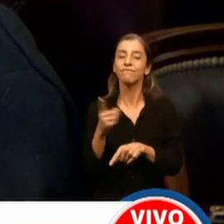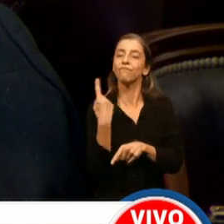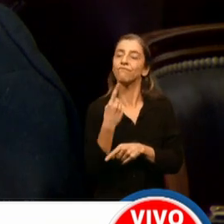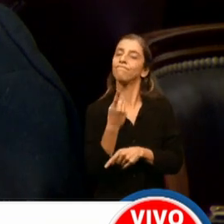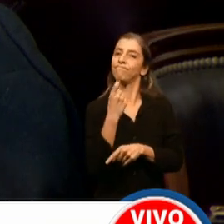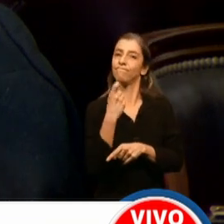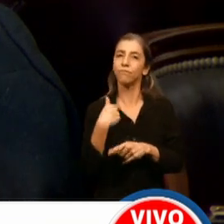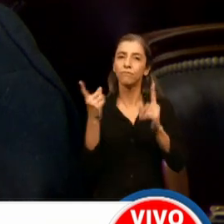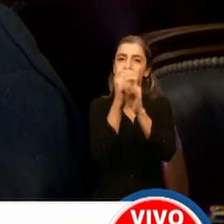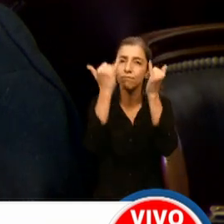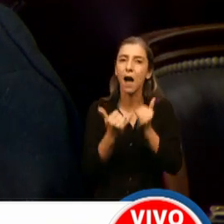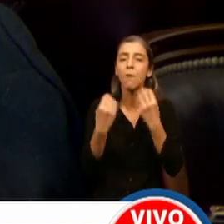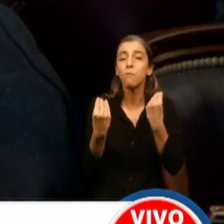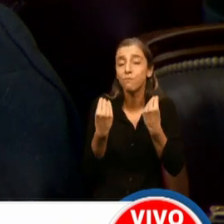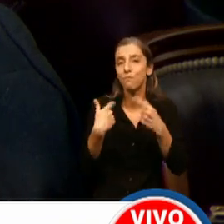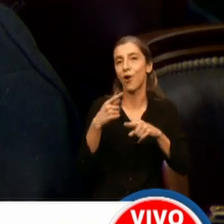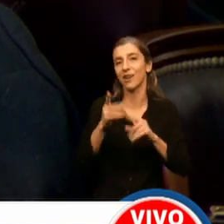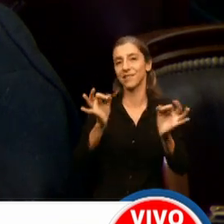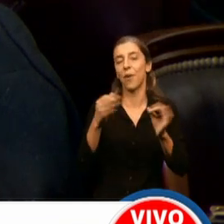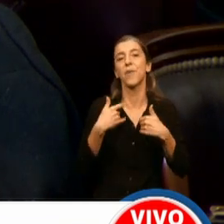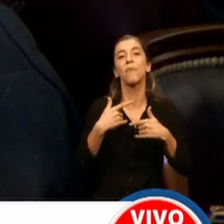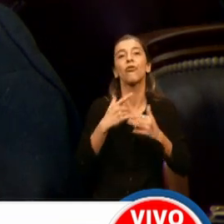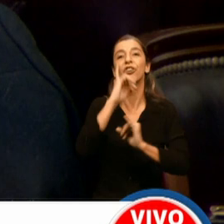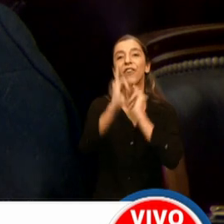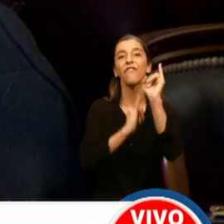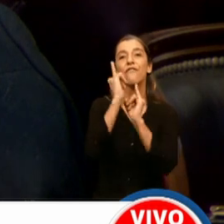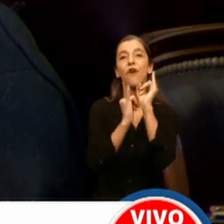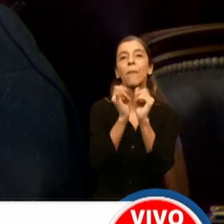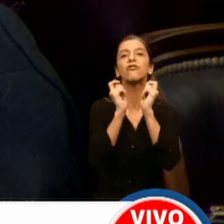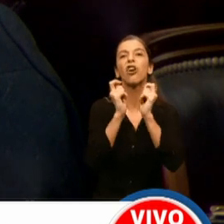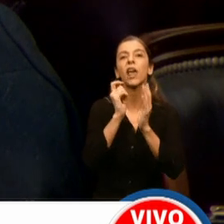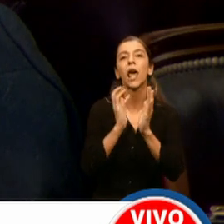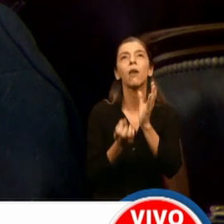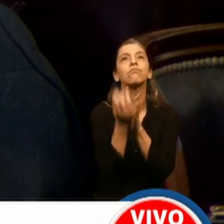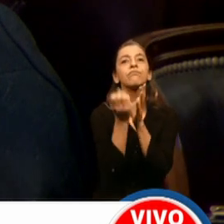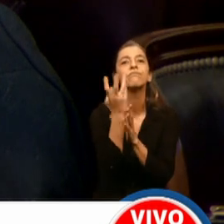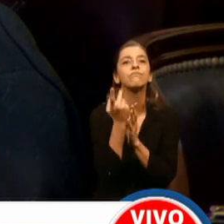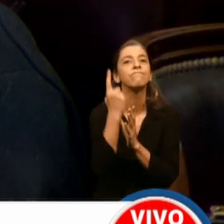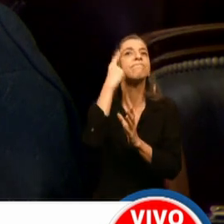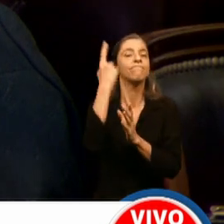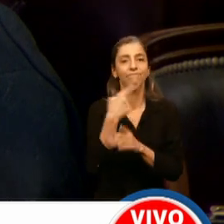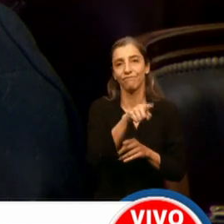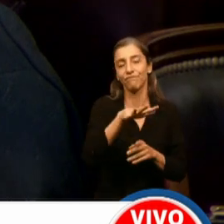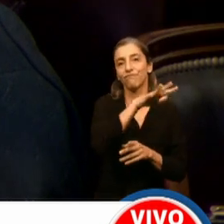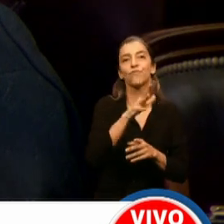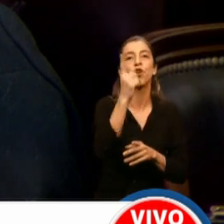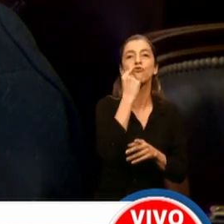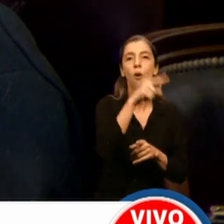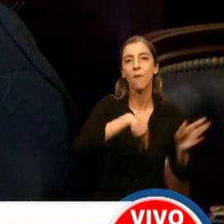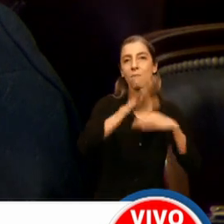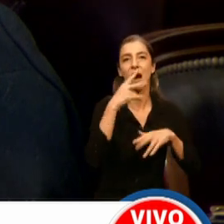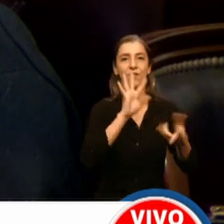problemas por un lado la producción de la información hecha por varones con los criterios masculinos con la mirada masculina